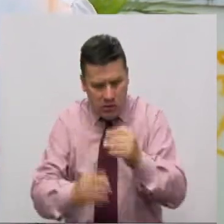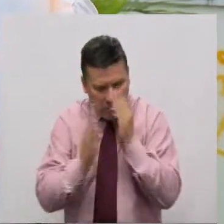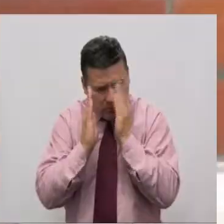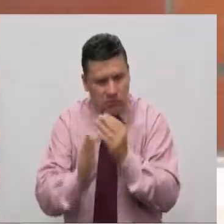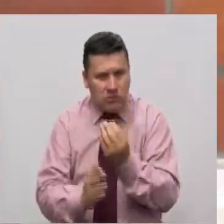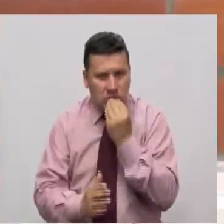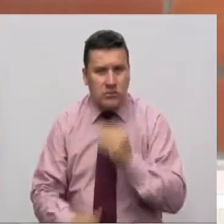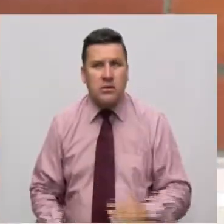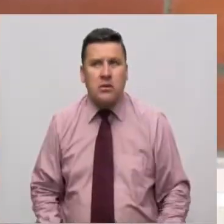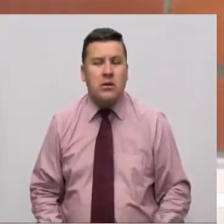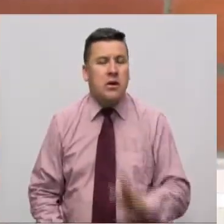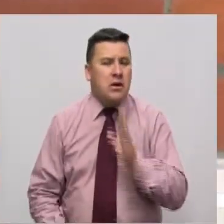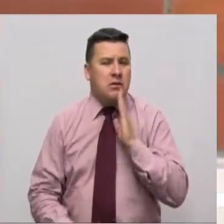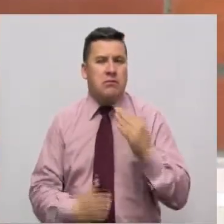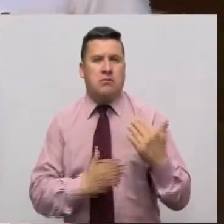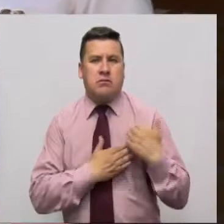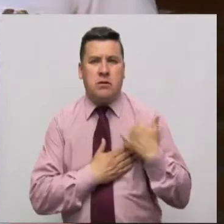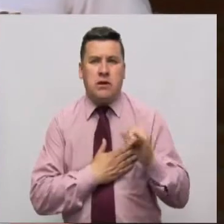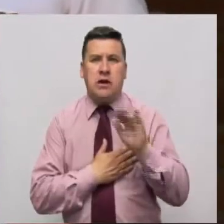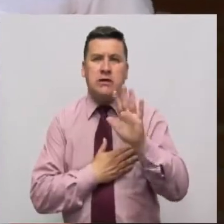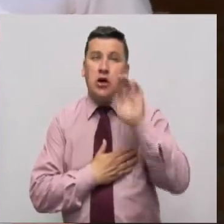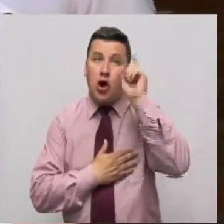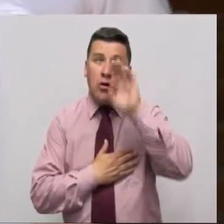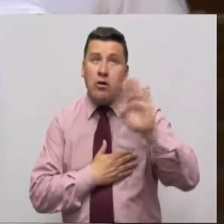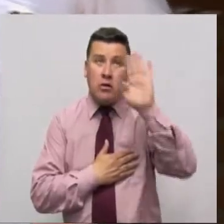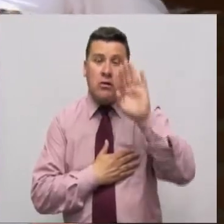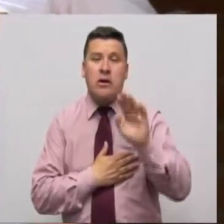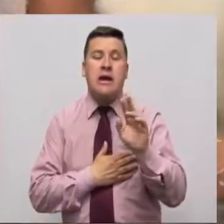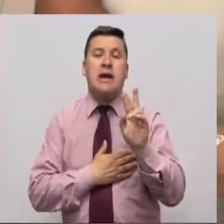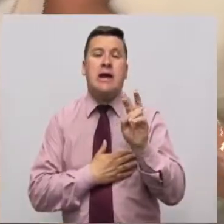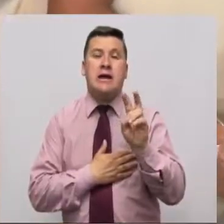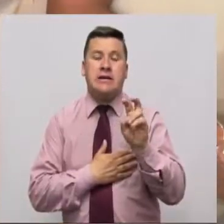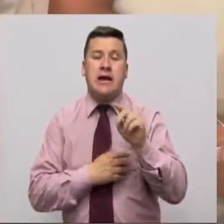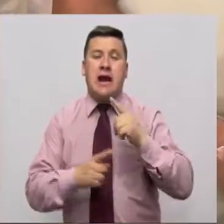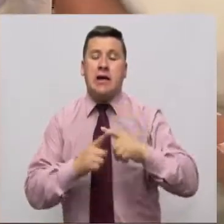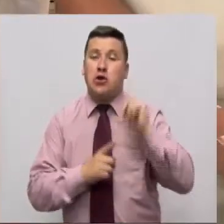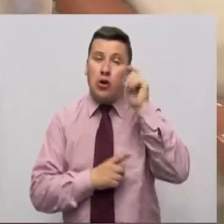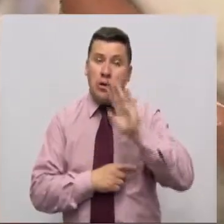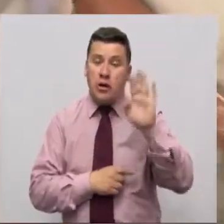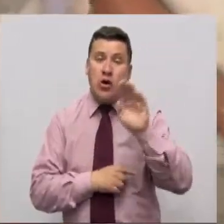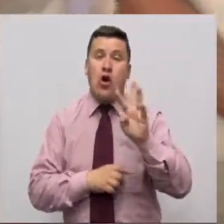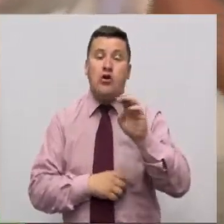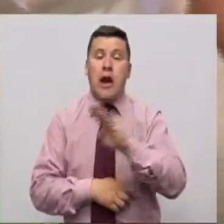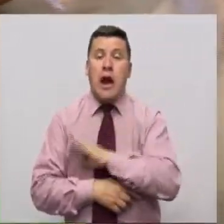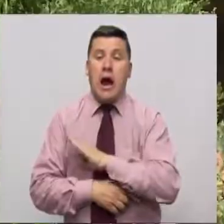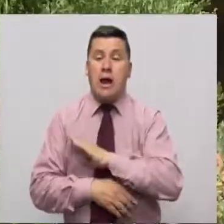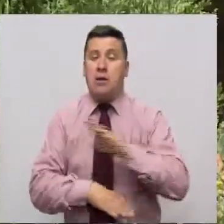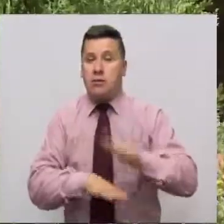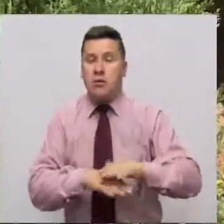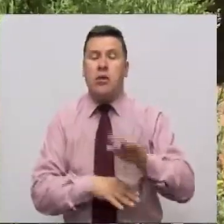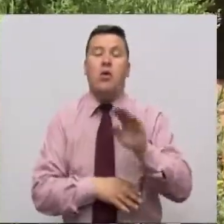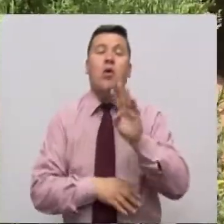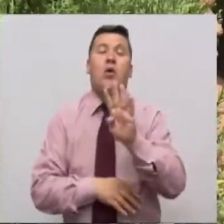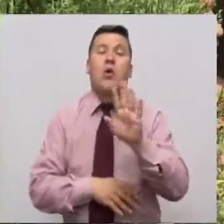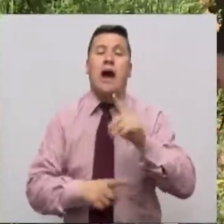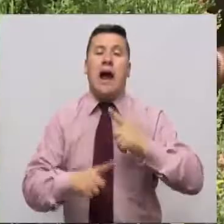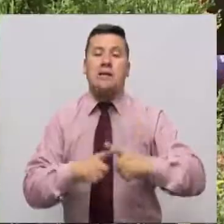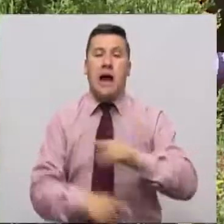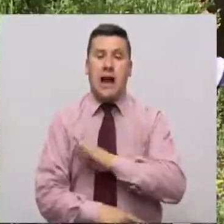los niños. Entre los presuntos responsables están 5 gobernadores, 7 exgobernadores, 8 alcaldes y